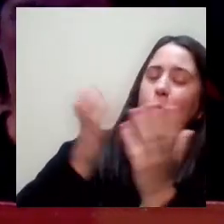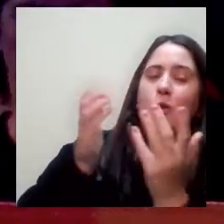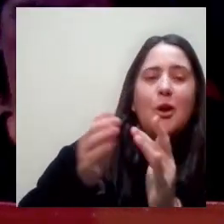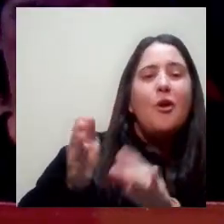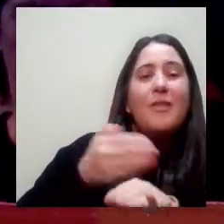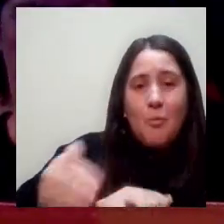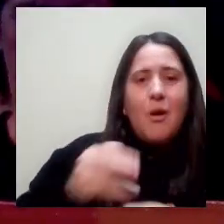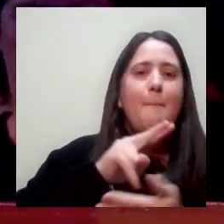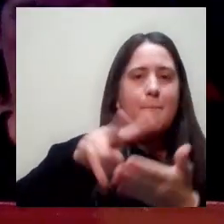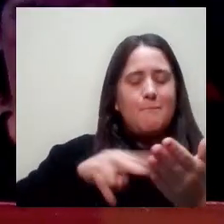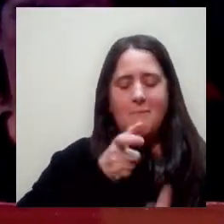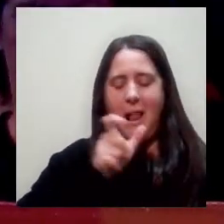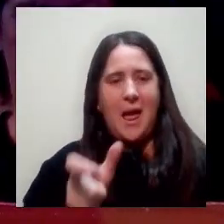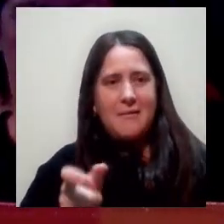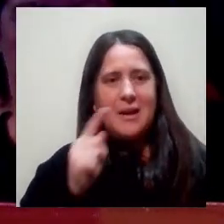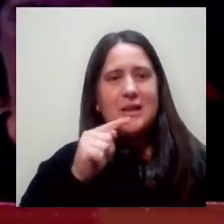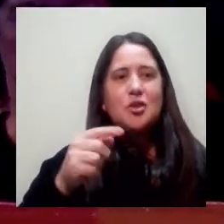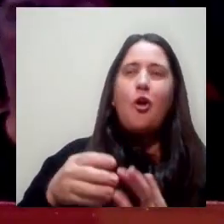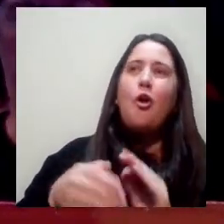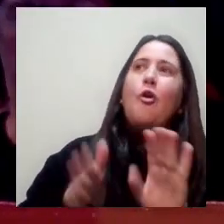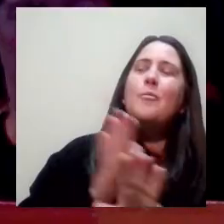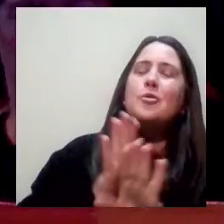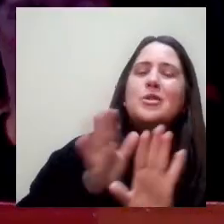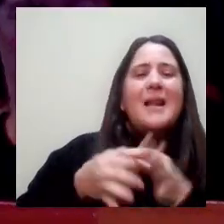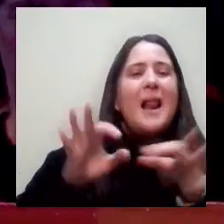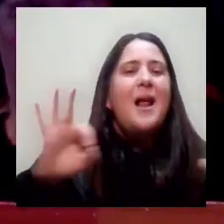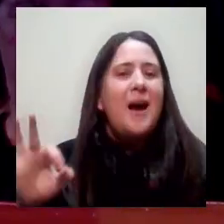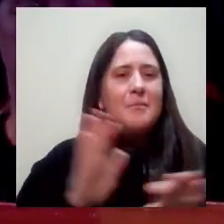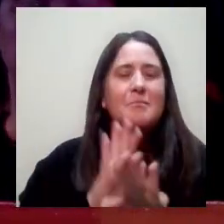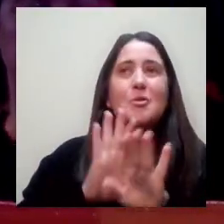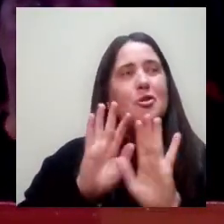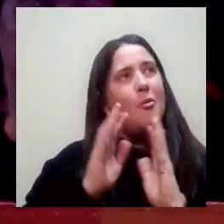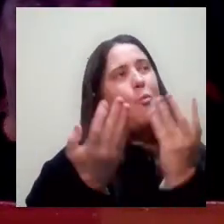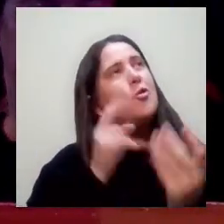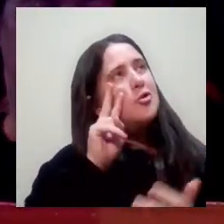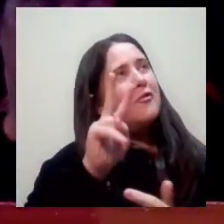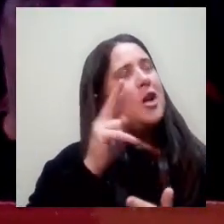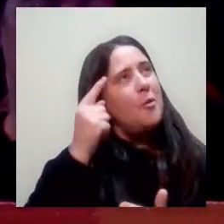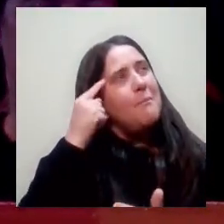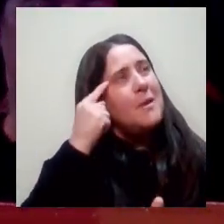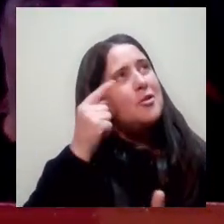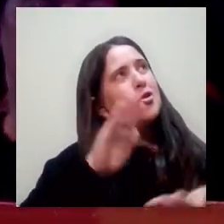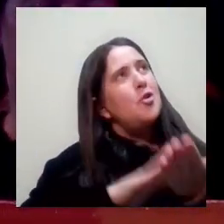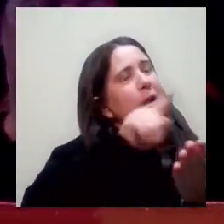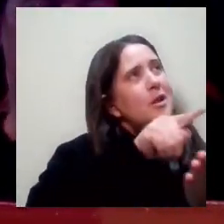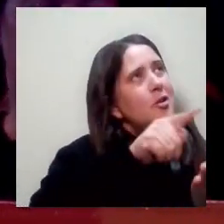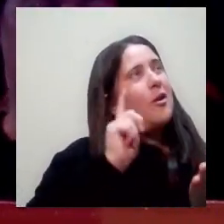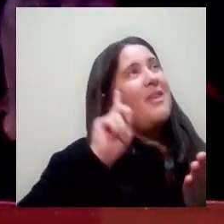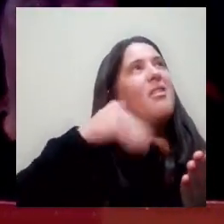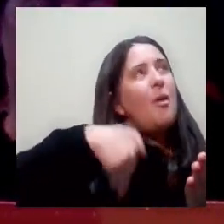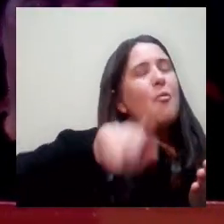la continuidad de la lectura de la lectura del mundo. Desde esta concepción de lectura decimos,